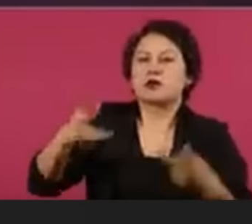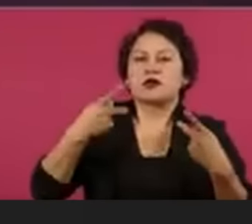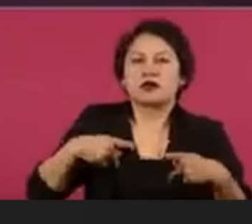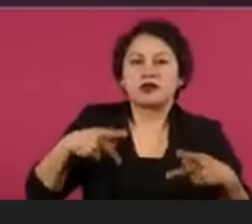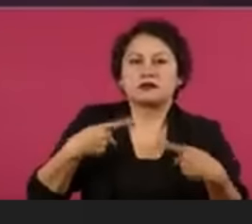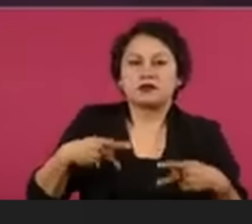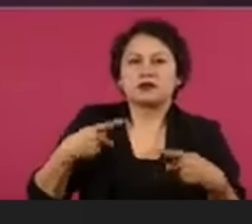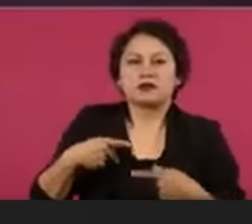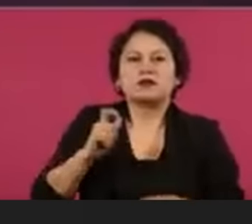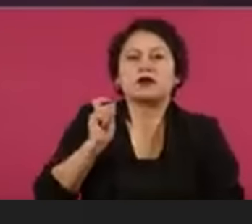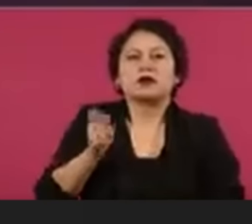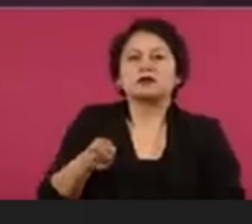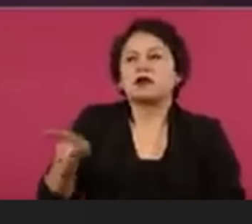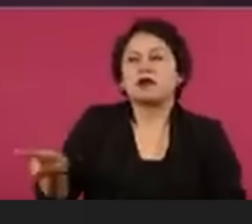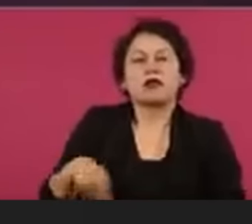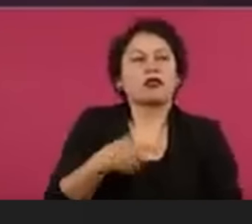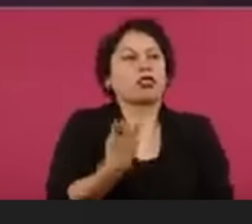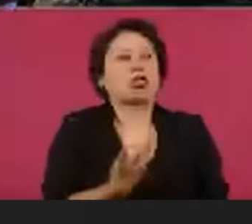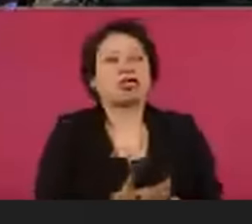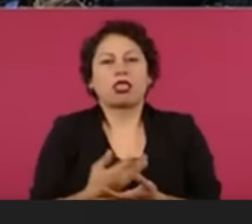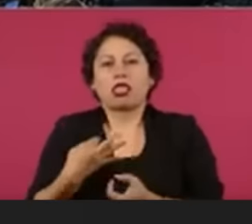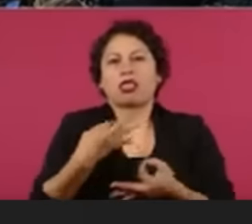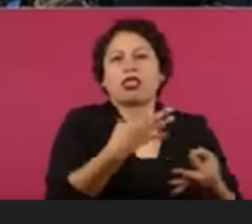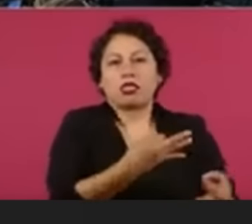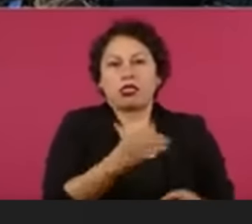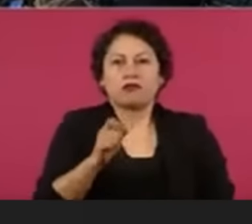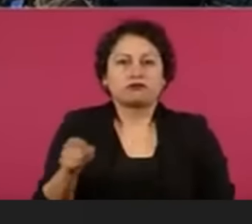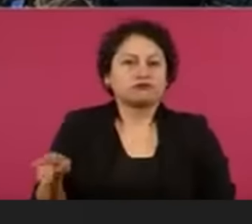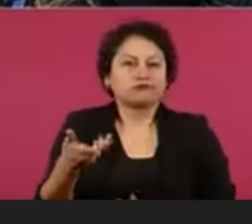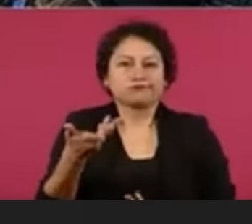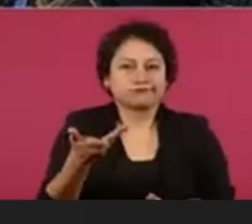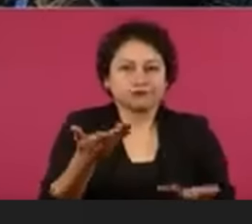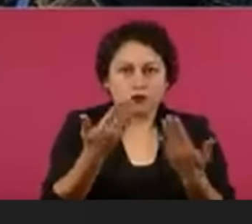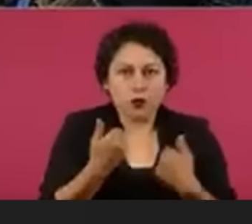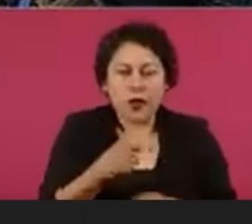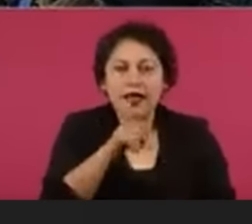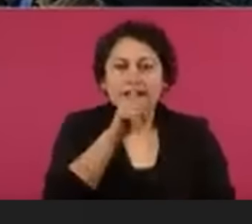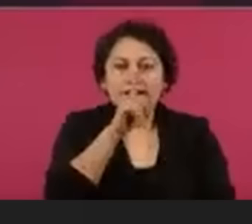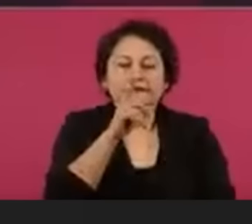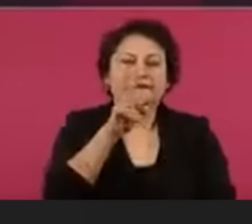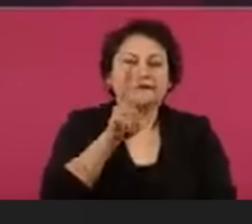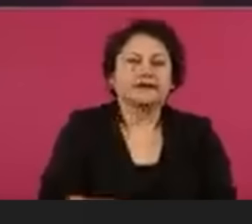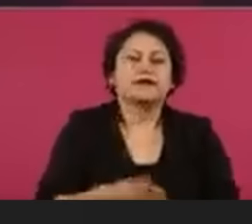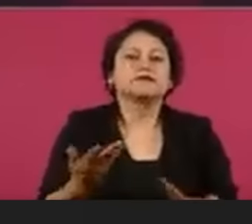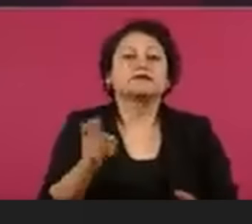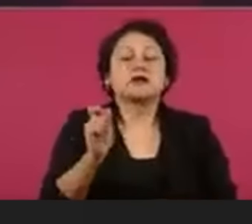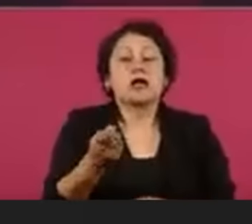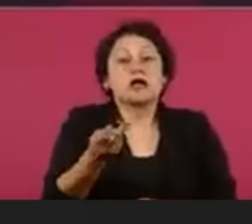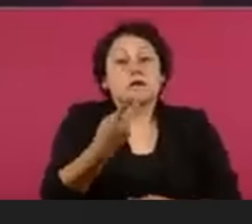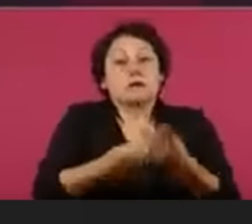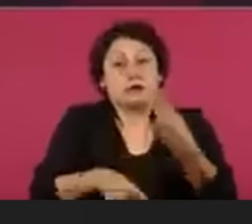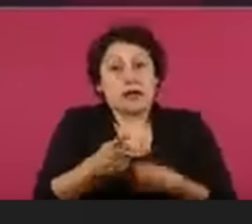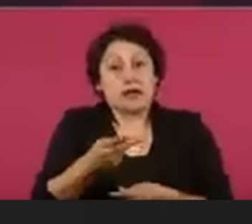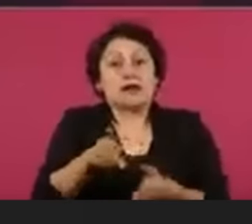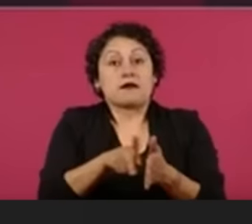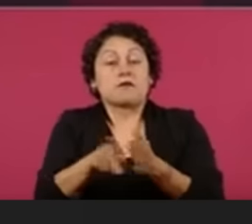de intereses ilegítimos. Además, traicionan los pilares del periodismo, que